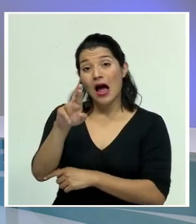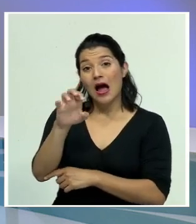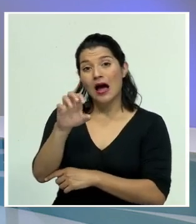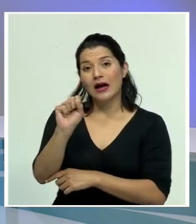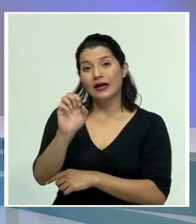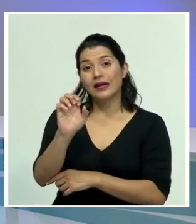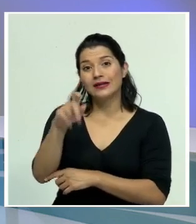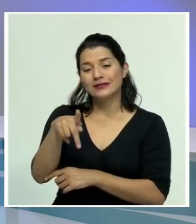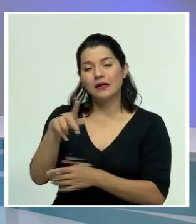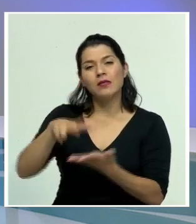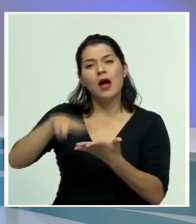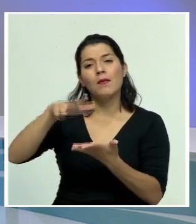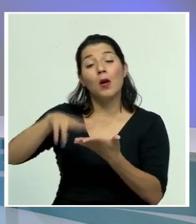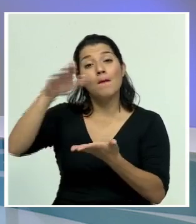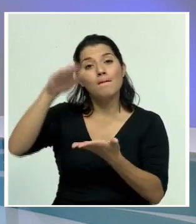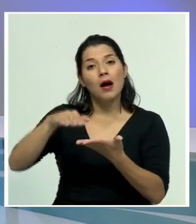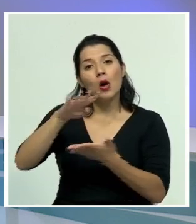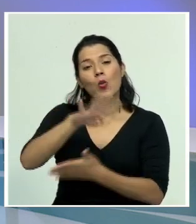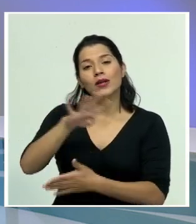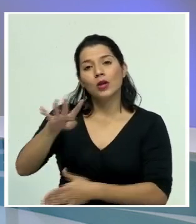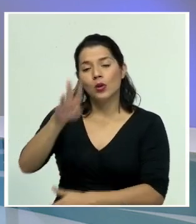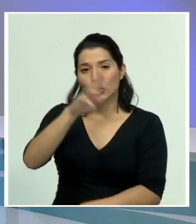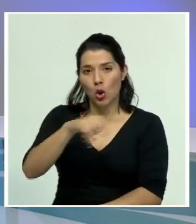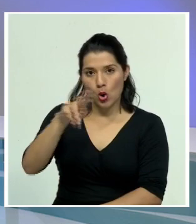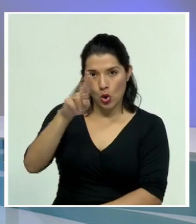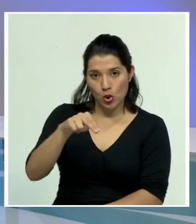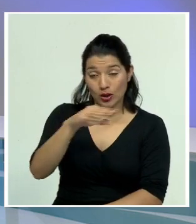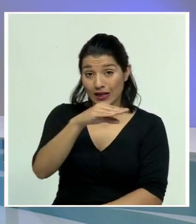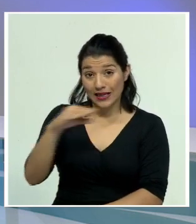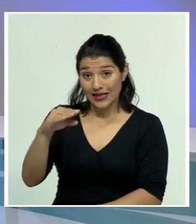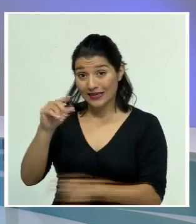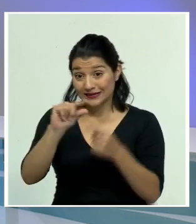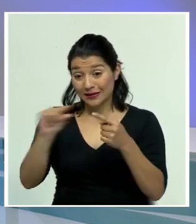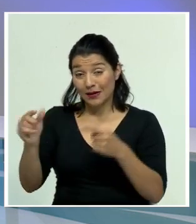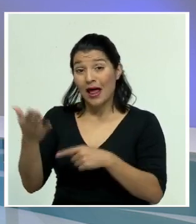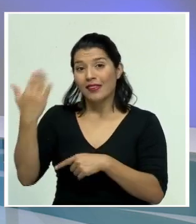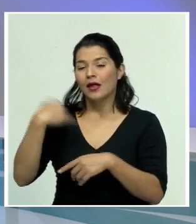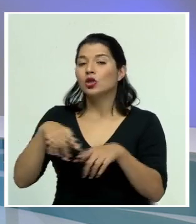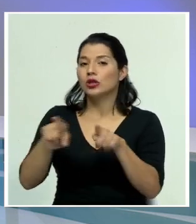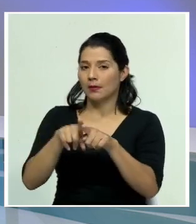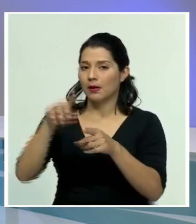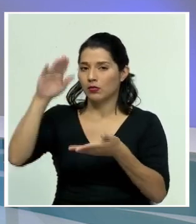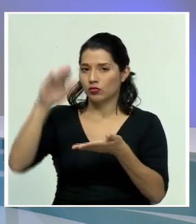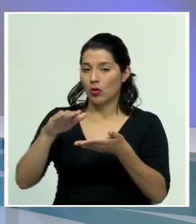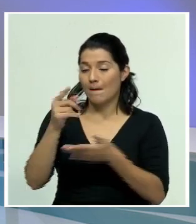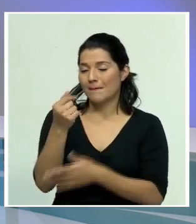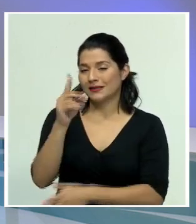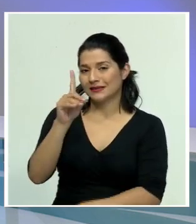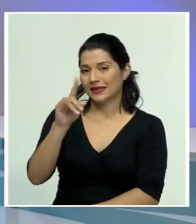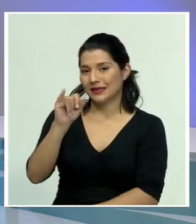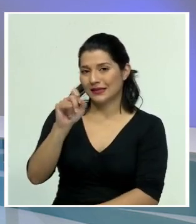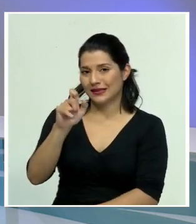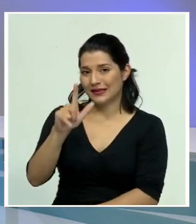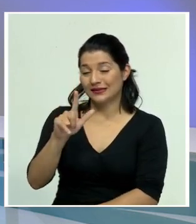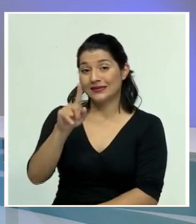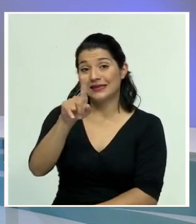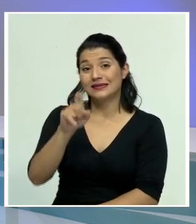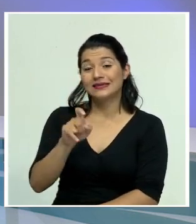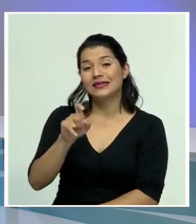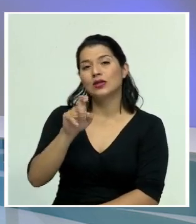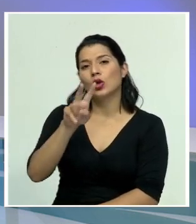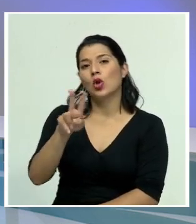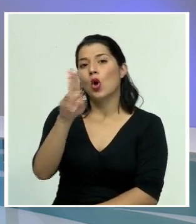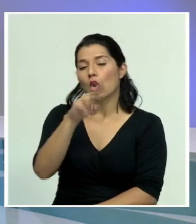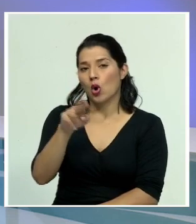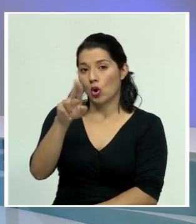aprobó una rebaja de 44 colones y que la semana anterior también se dio una rebaja en el diésel de 102 colones. Vamos a un